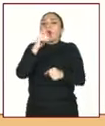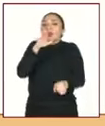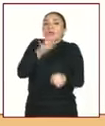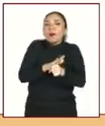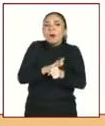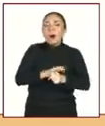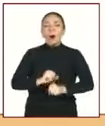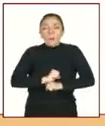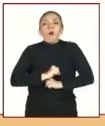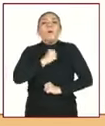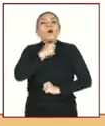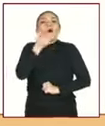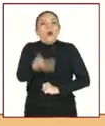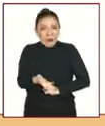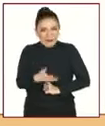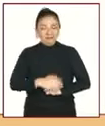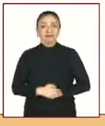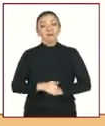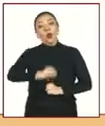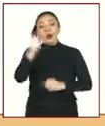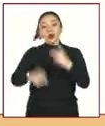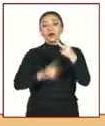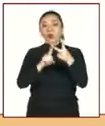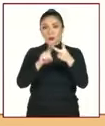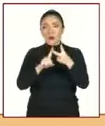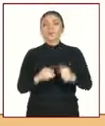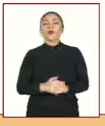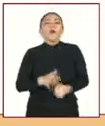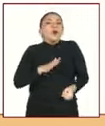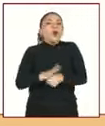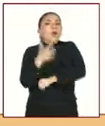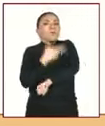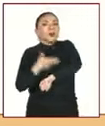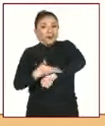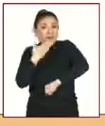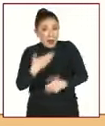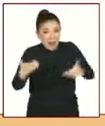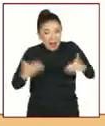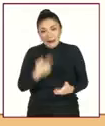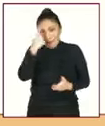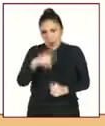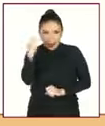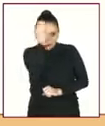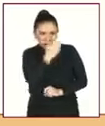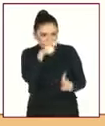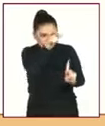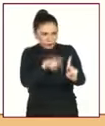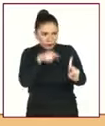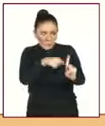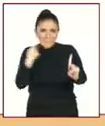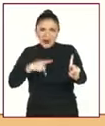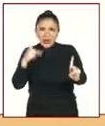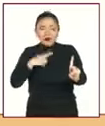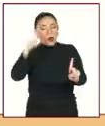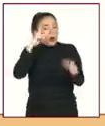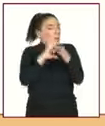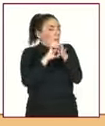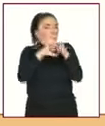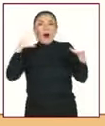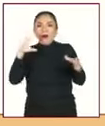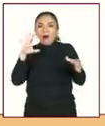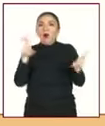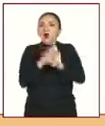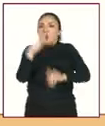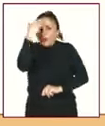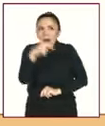atragantamiento. La pregunta 2 dice así: ¿cuál es el procedimiento adecuado para evaluar el estado de una persona inconsciente? Y la